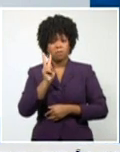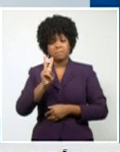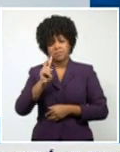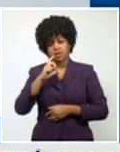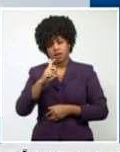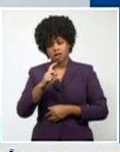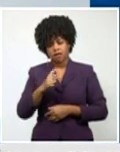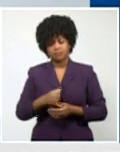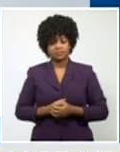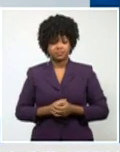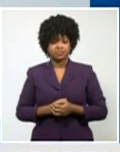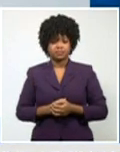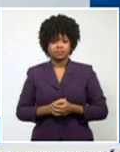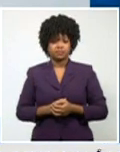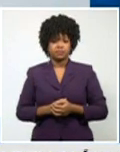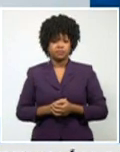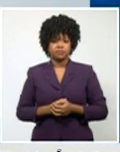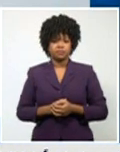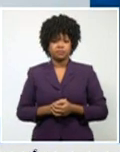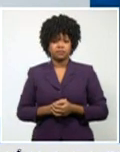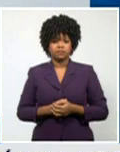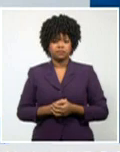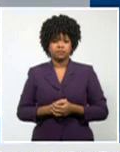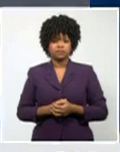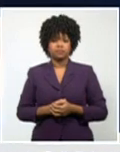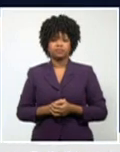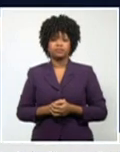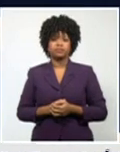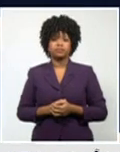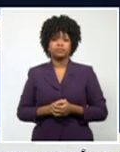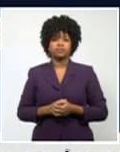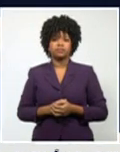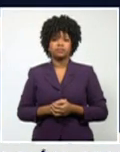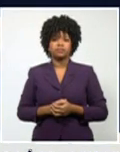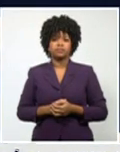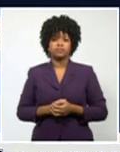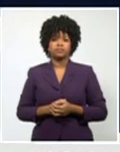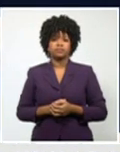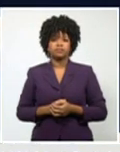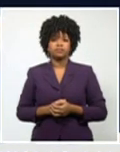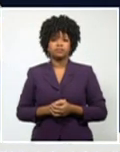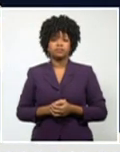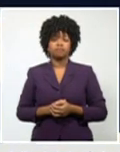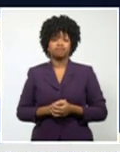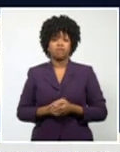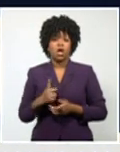los casos diagnosticados en el día de ayer. Si analizamos este comportamiento